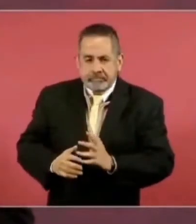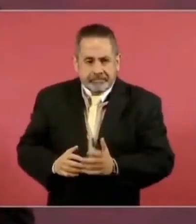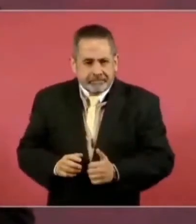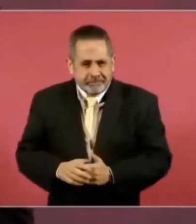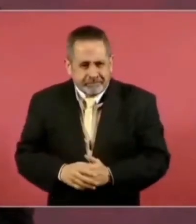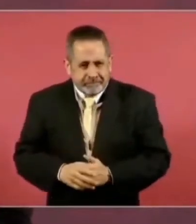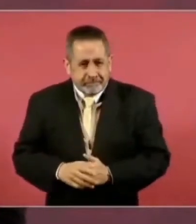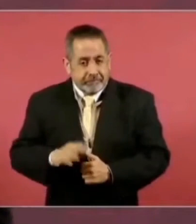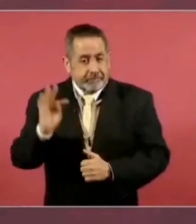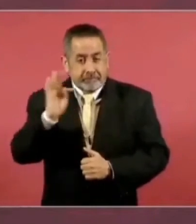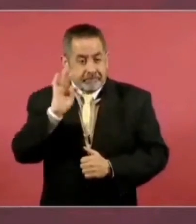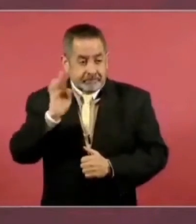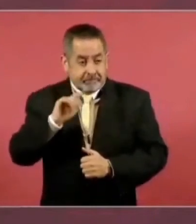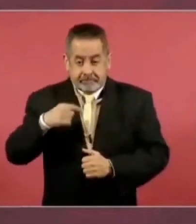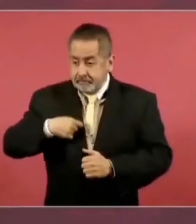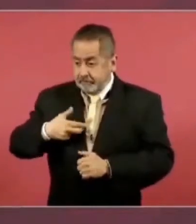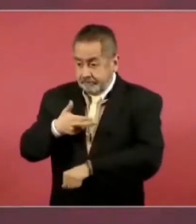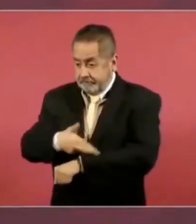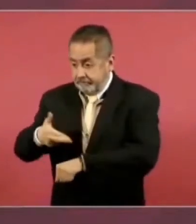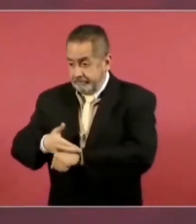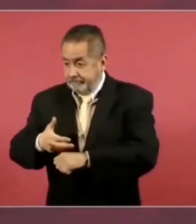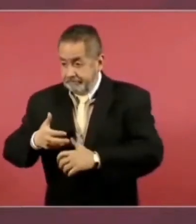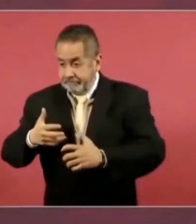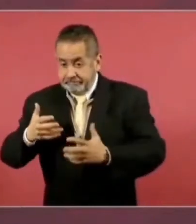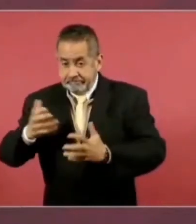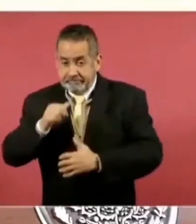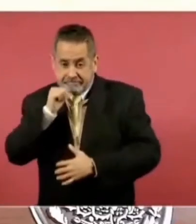se hubiese actuado como se actuó,